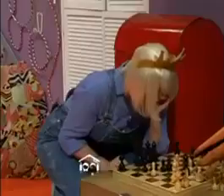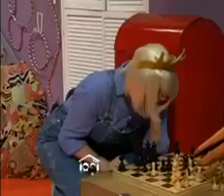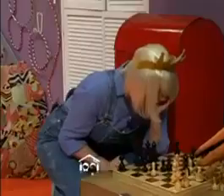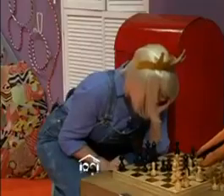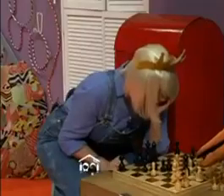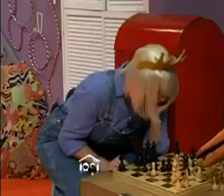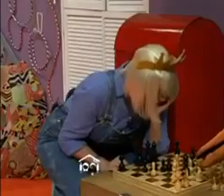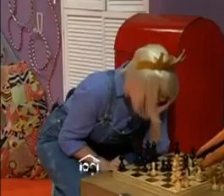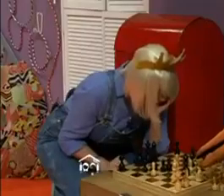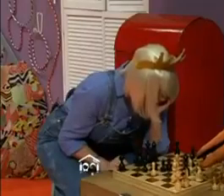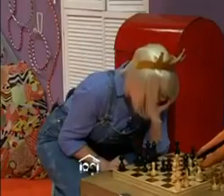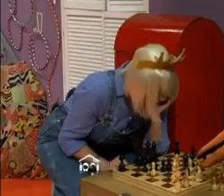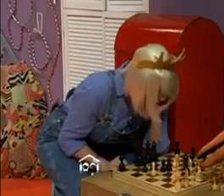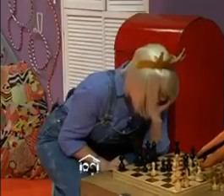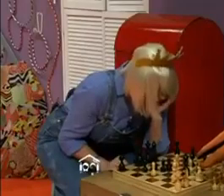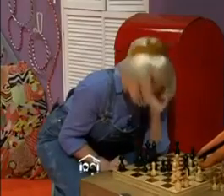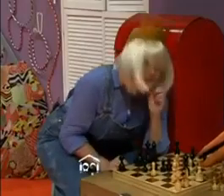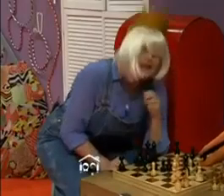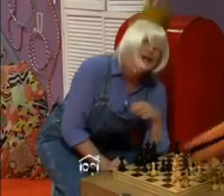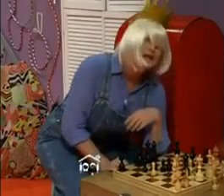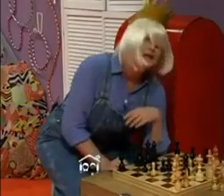buscándote.